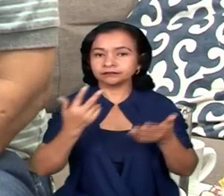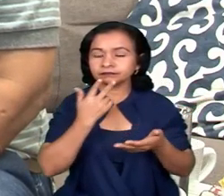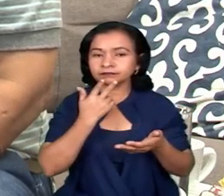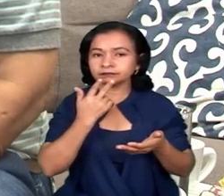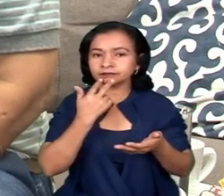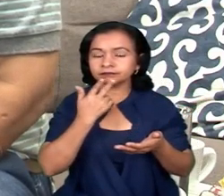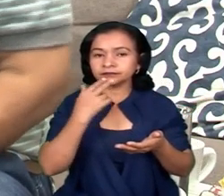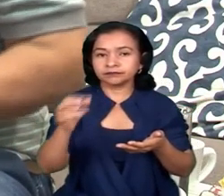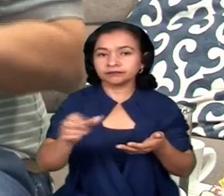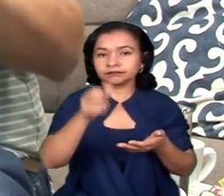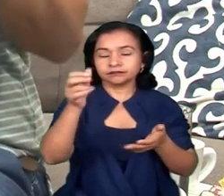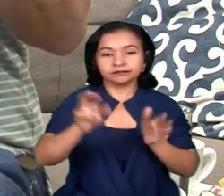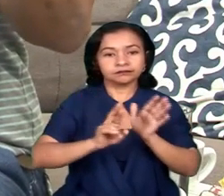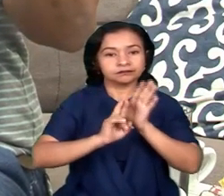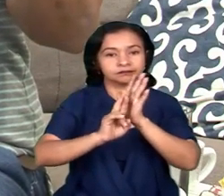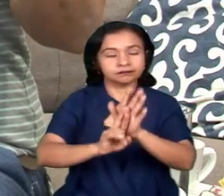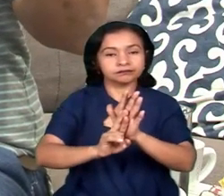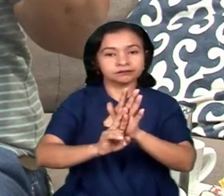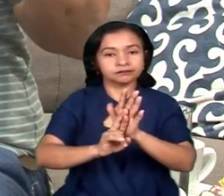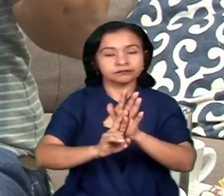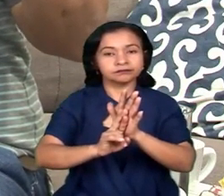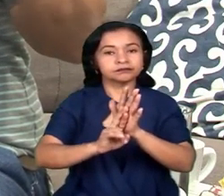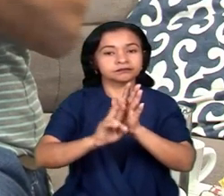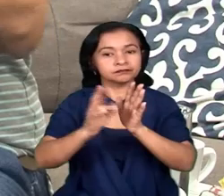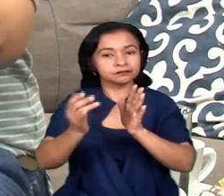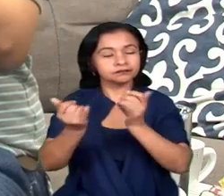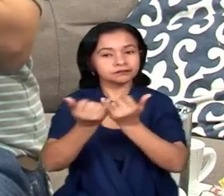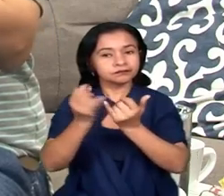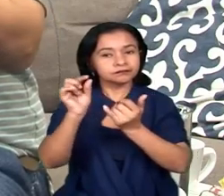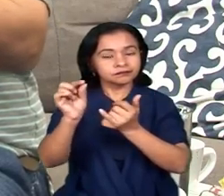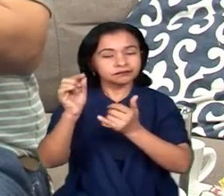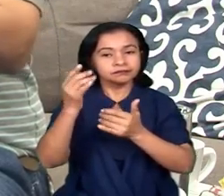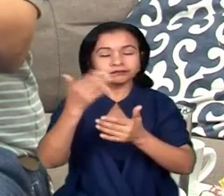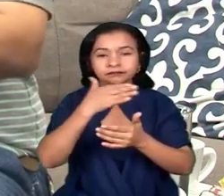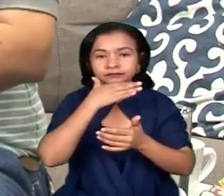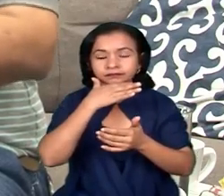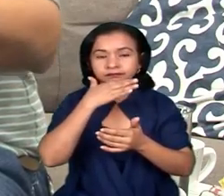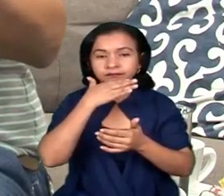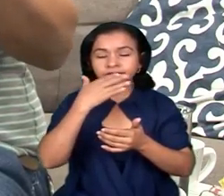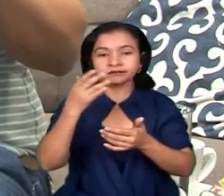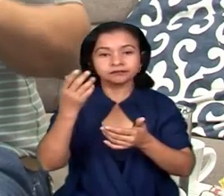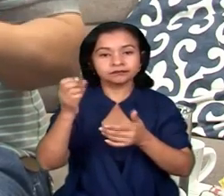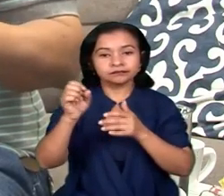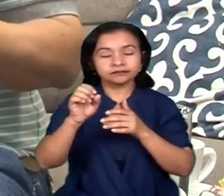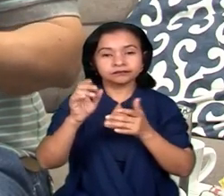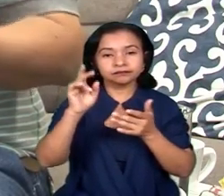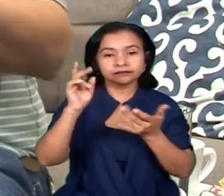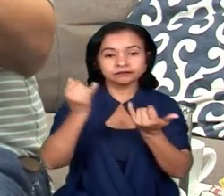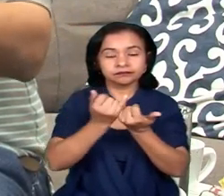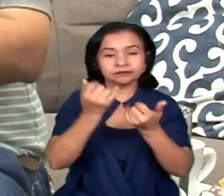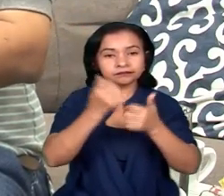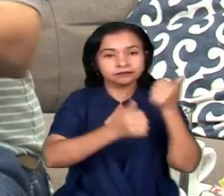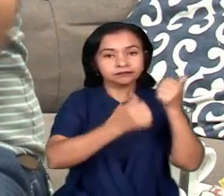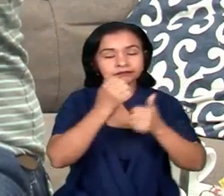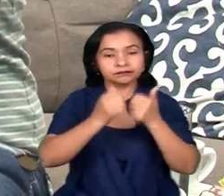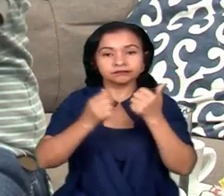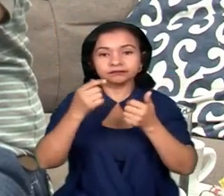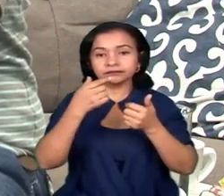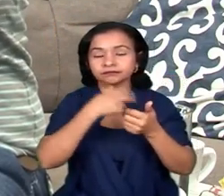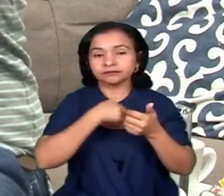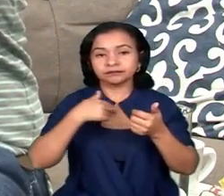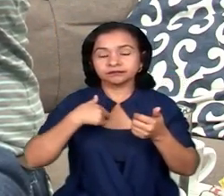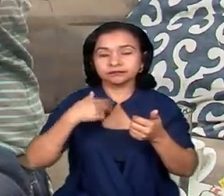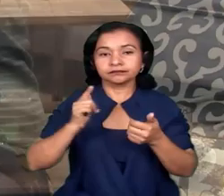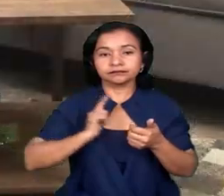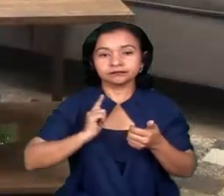digamos, una respuesta. Es cierto que ha venido un poco atrasado por la misma situación geopolítica que se dio, pero sin embargo tenemos